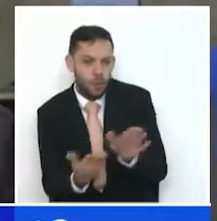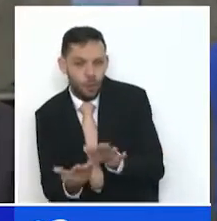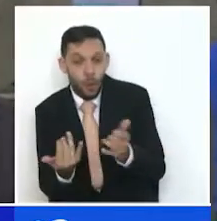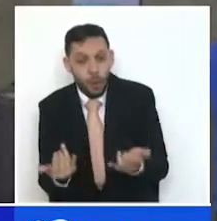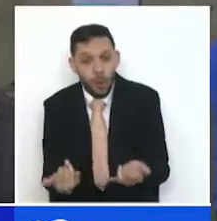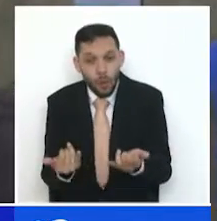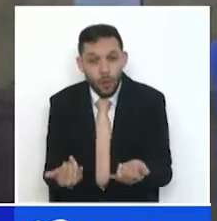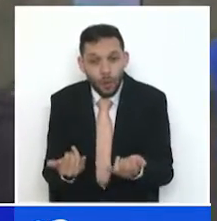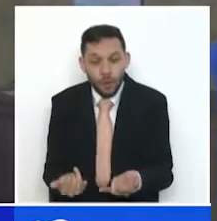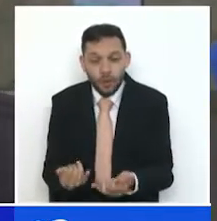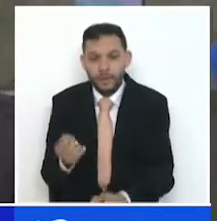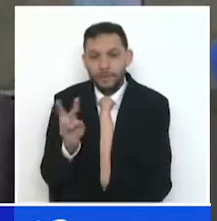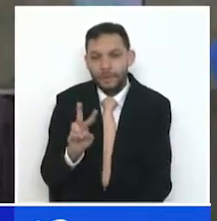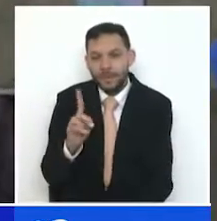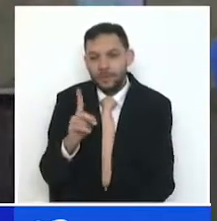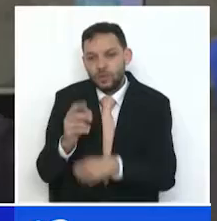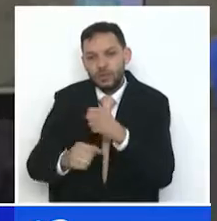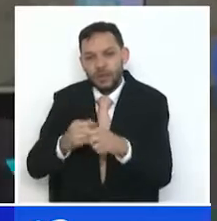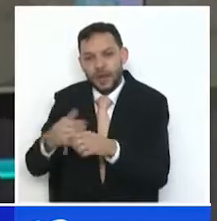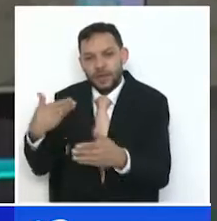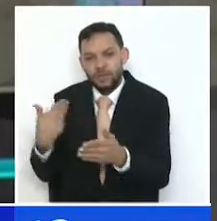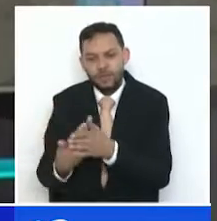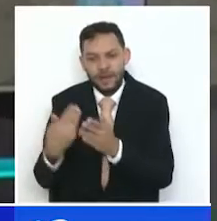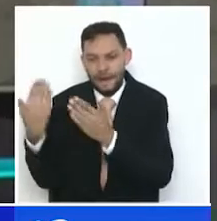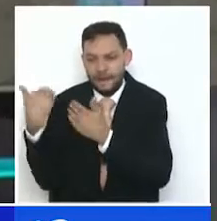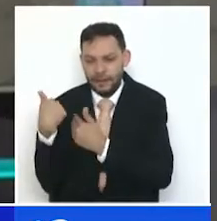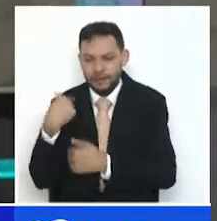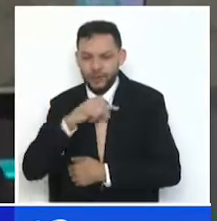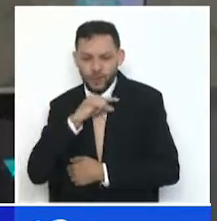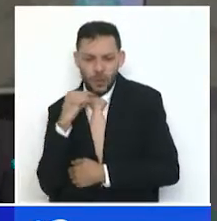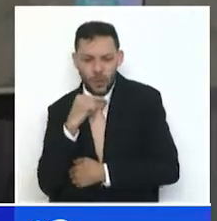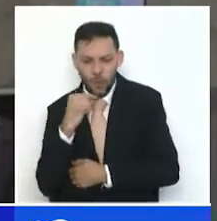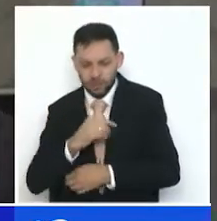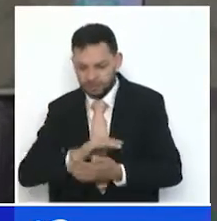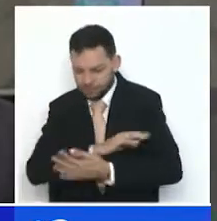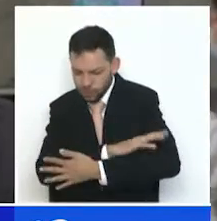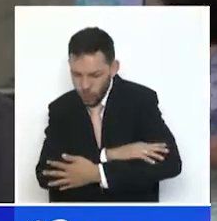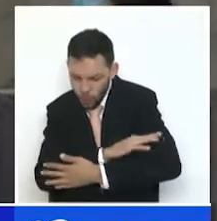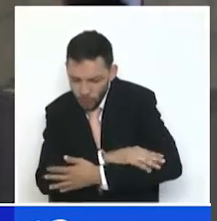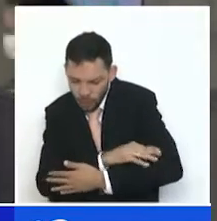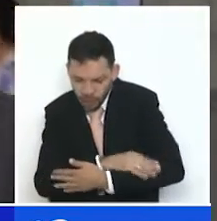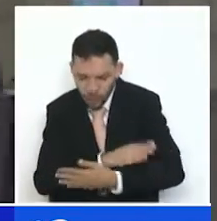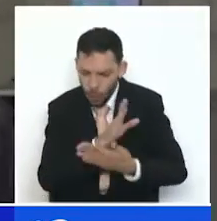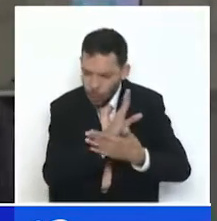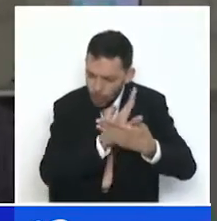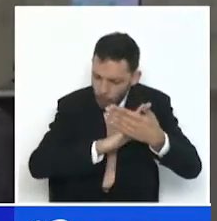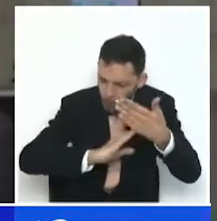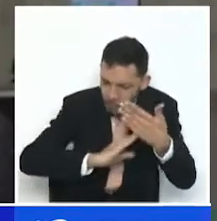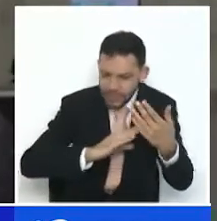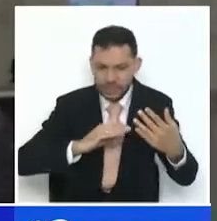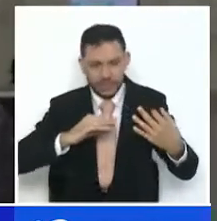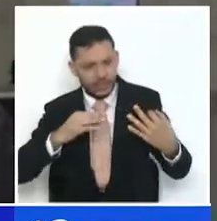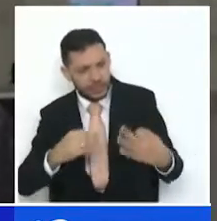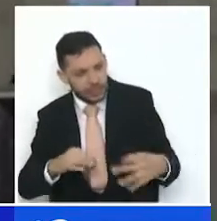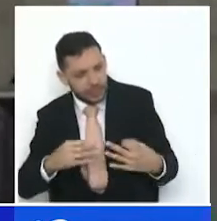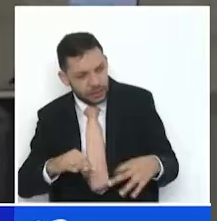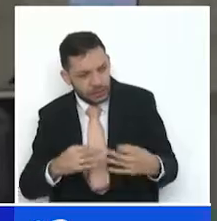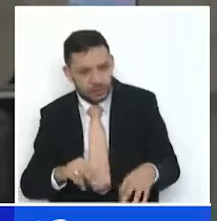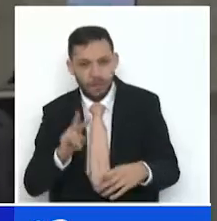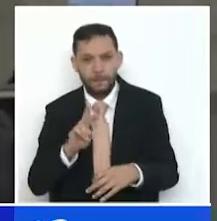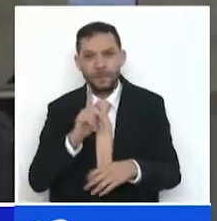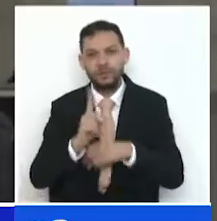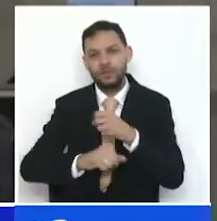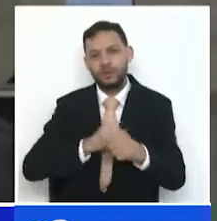cumpliendo 21 años de sacerdote, un hombre dedicado, sencillo, humilde, que en sus 21 años